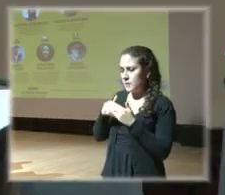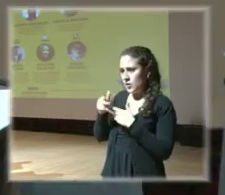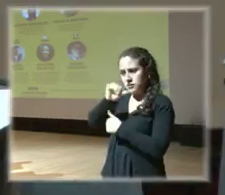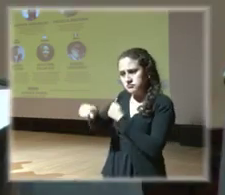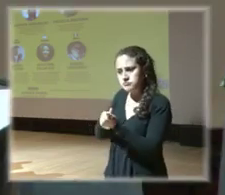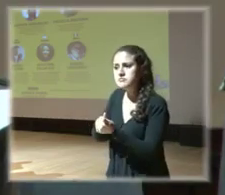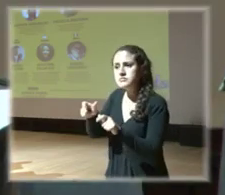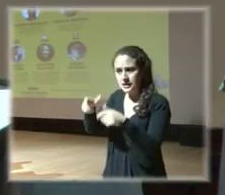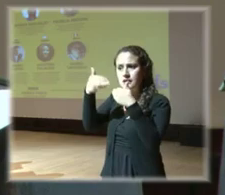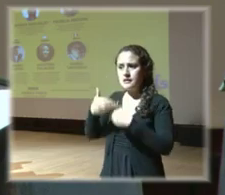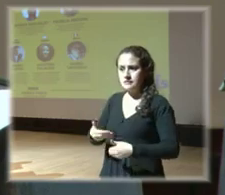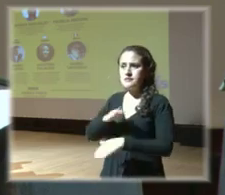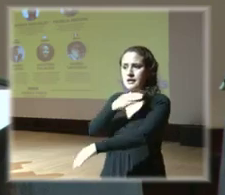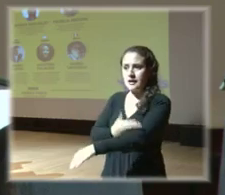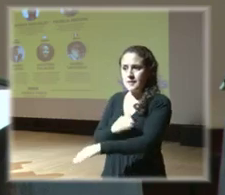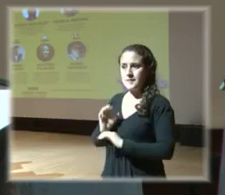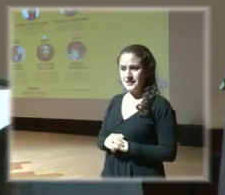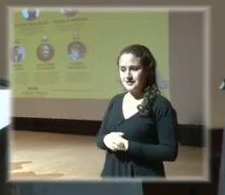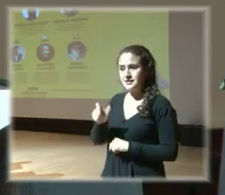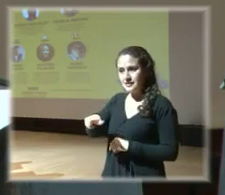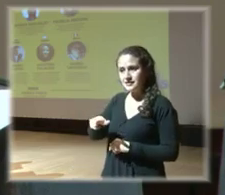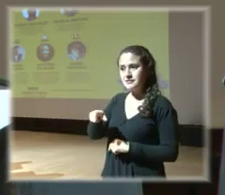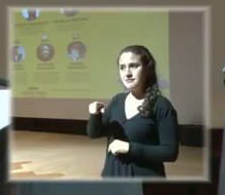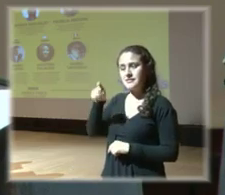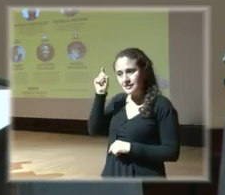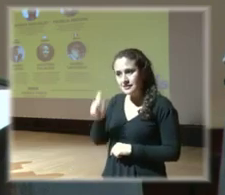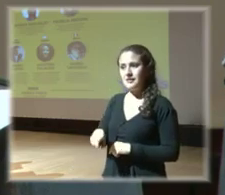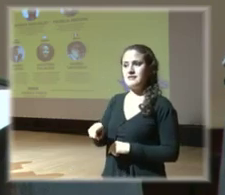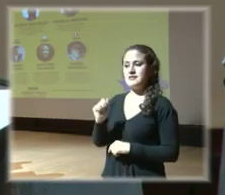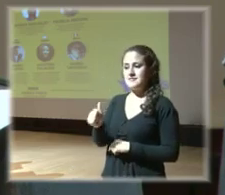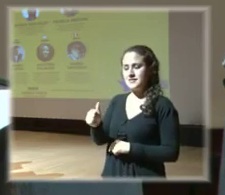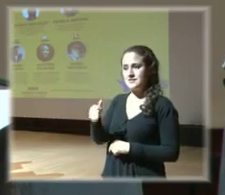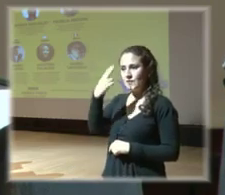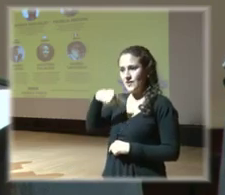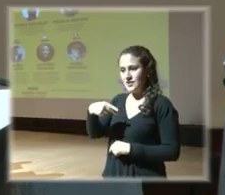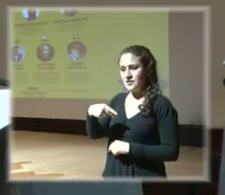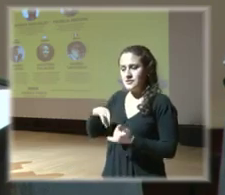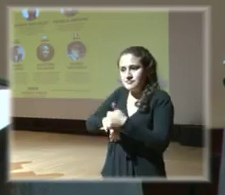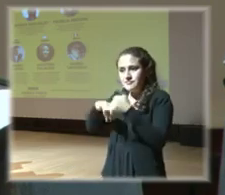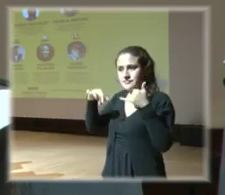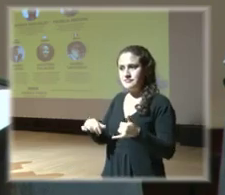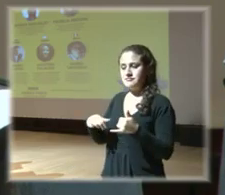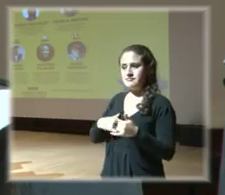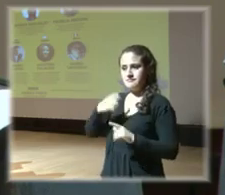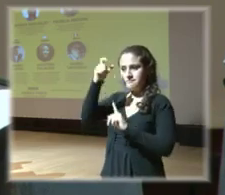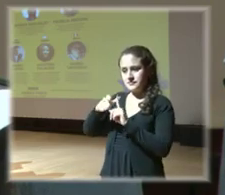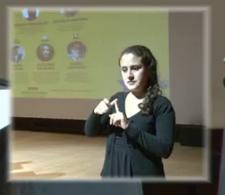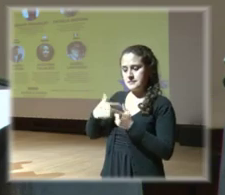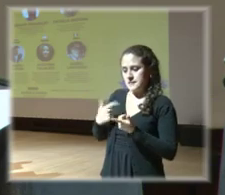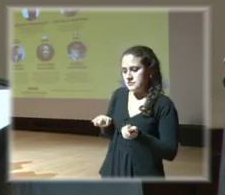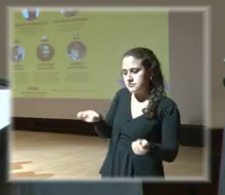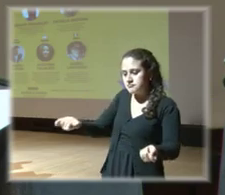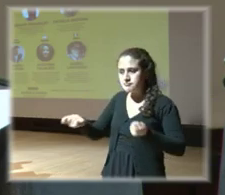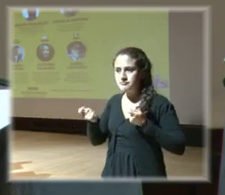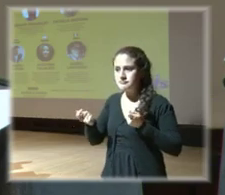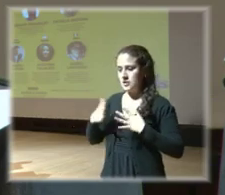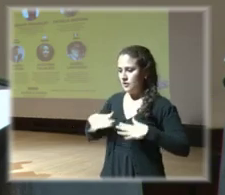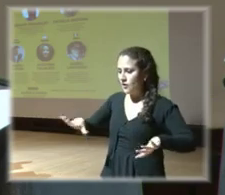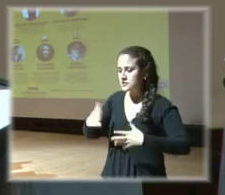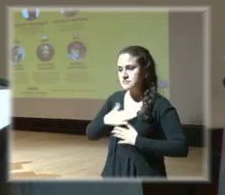interdictada. Una persona con discapacidad tiene que ser posible, tiene que ser válido para esa persona poder administrar